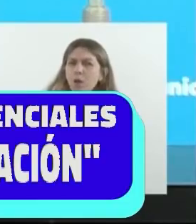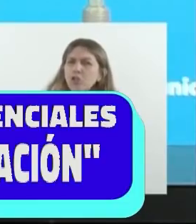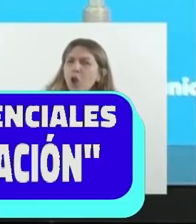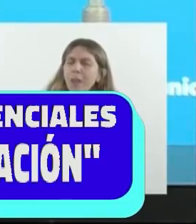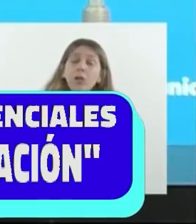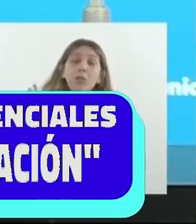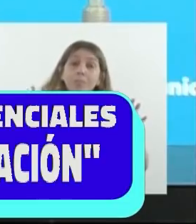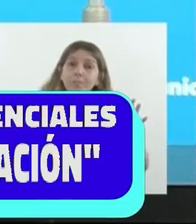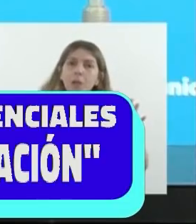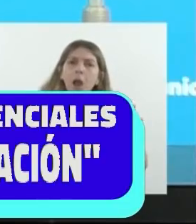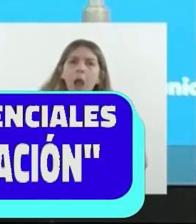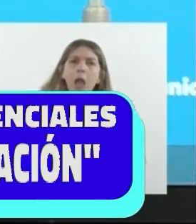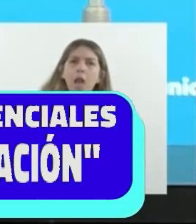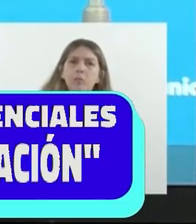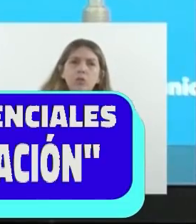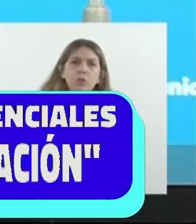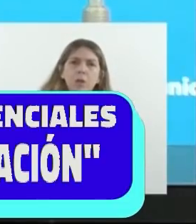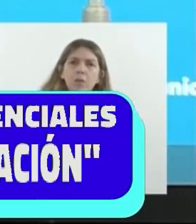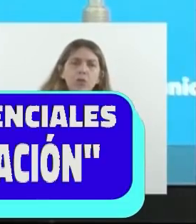responsabilidad. Y la voy a hacer cumplir.